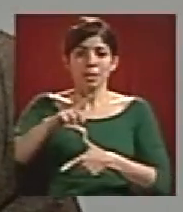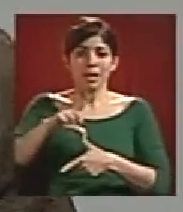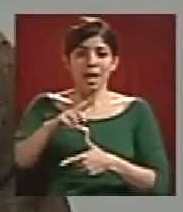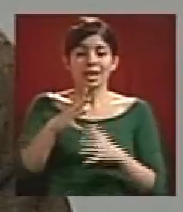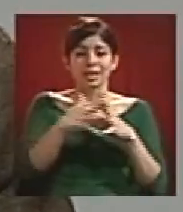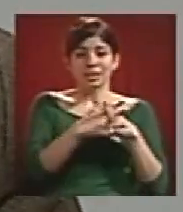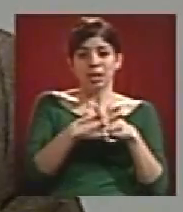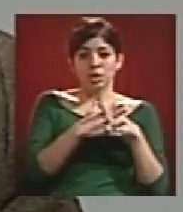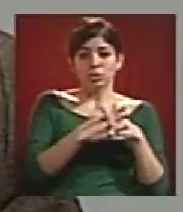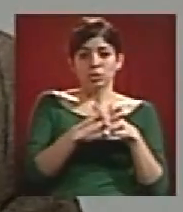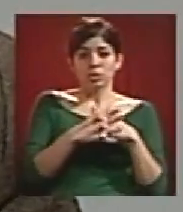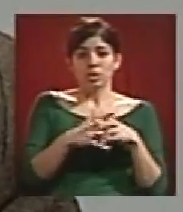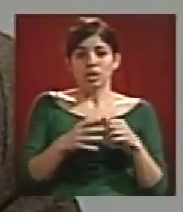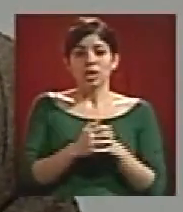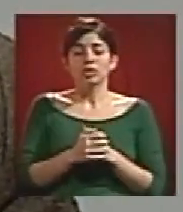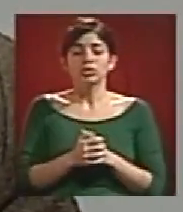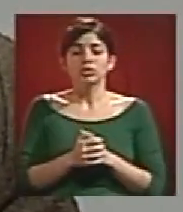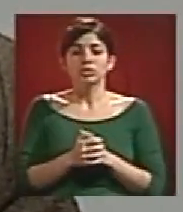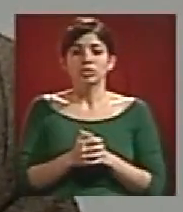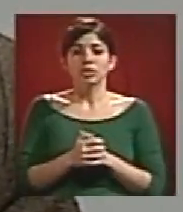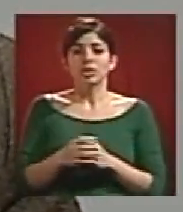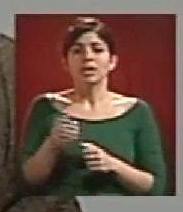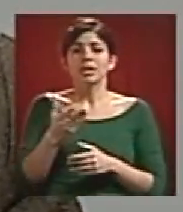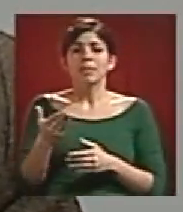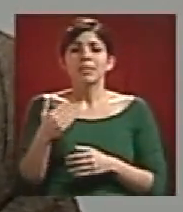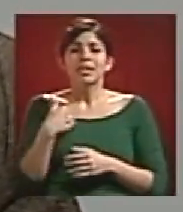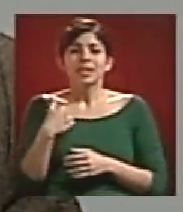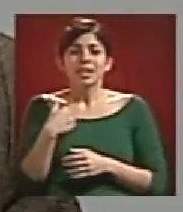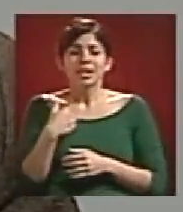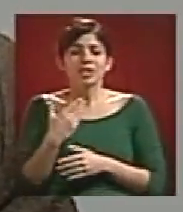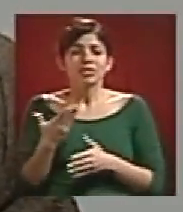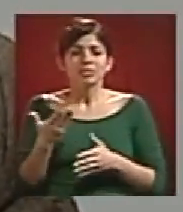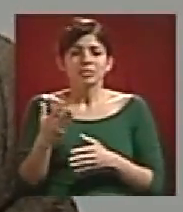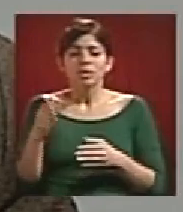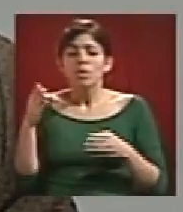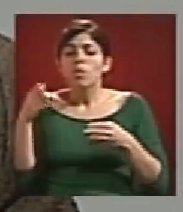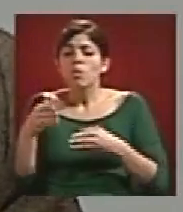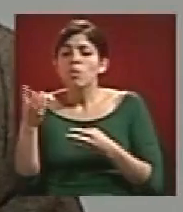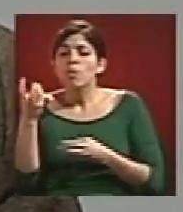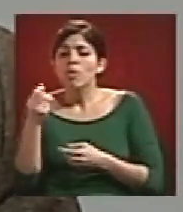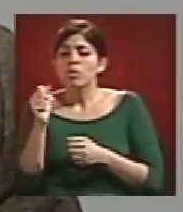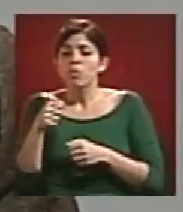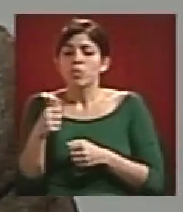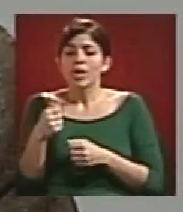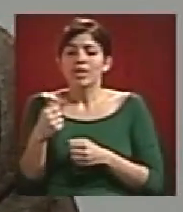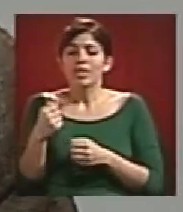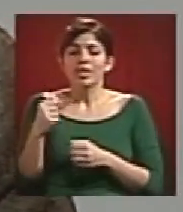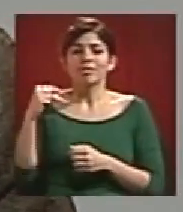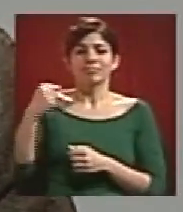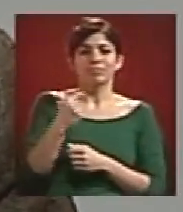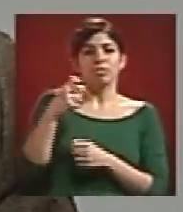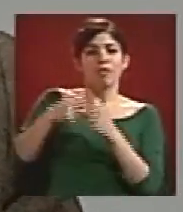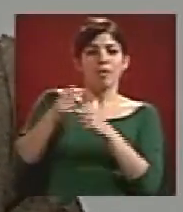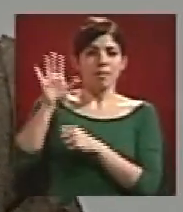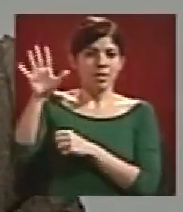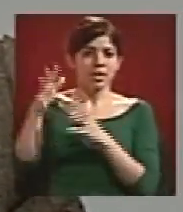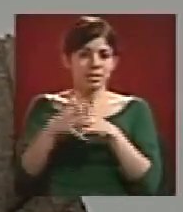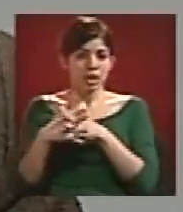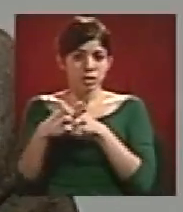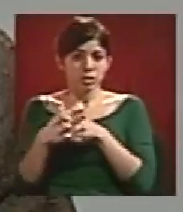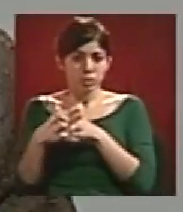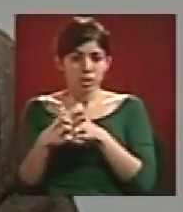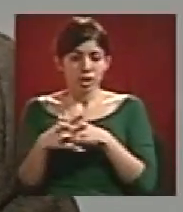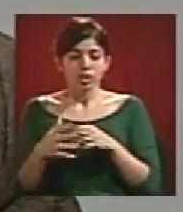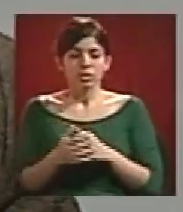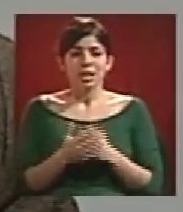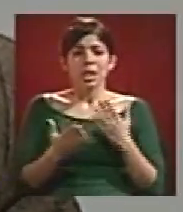que justamente arrancó en el segmento de hipotecas de alto riesgo, y cuánto nos puede afectar? Tal vez para decir algunas cosas muy